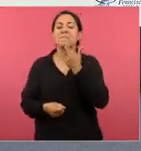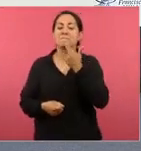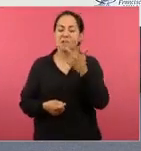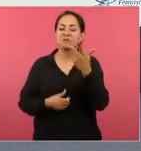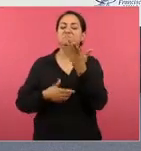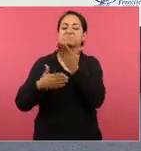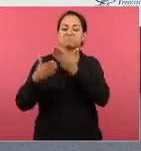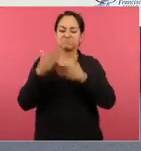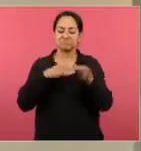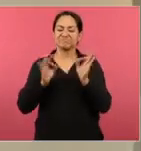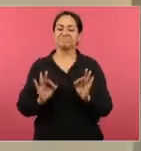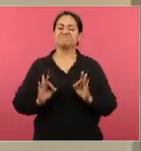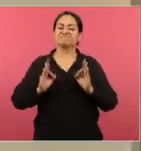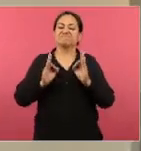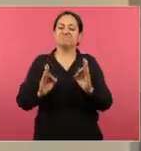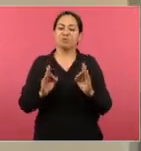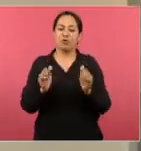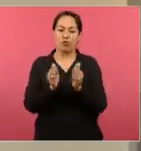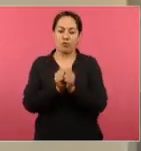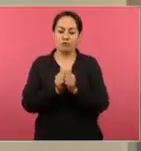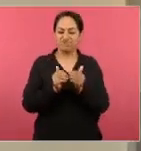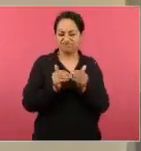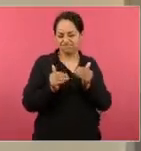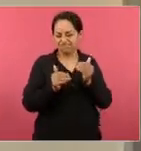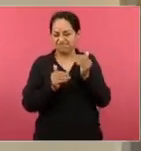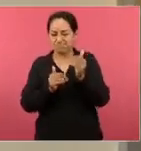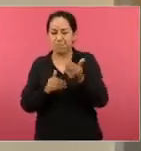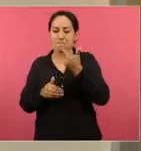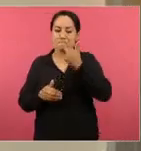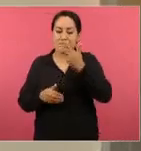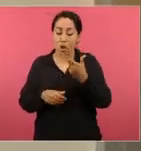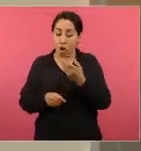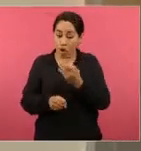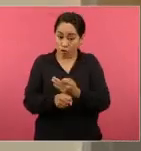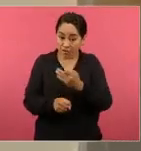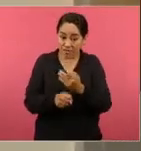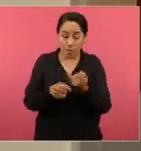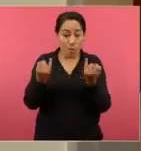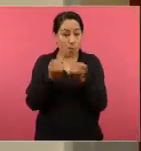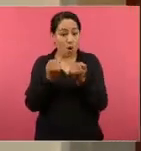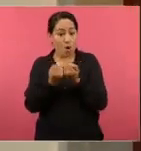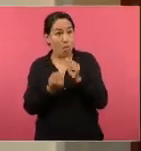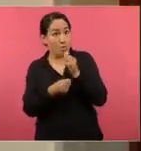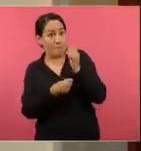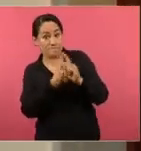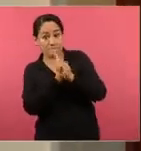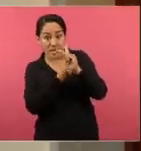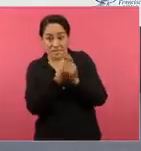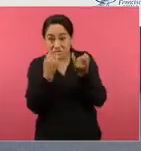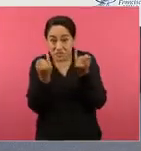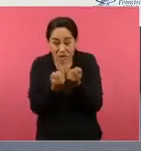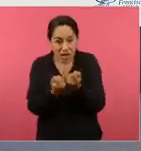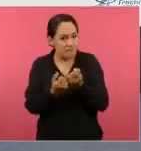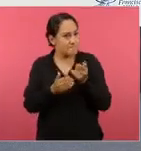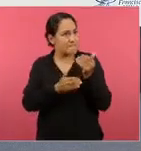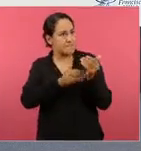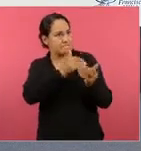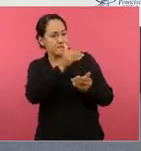planteamiento de avanzada. Esto se está trabajando en muchos otros territorios. Y, ahora